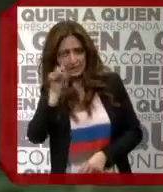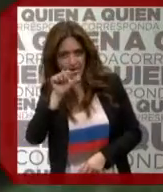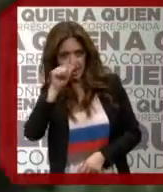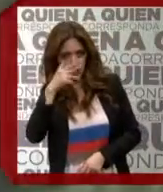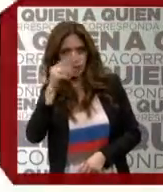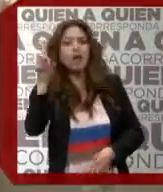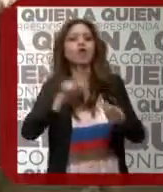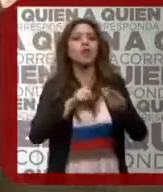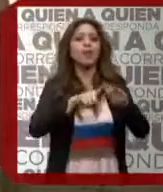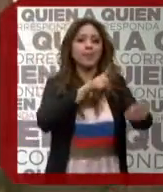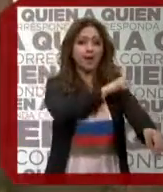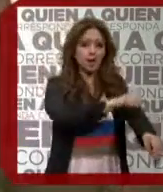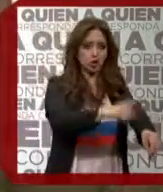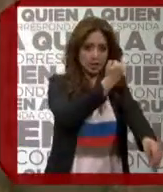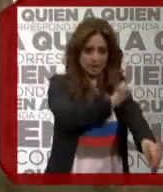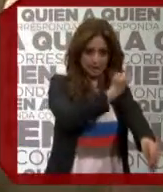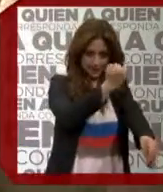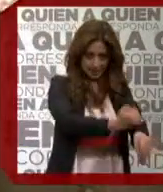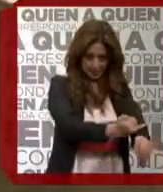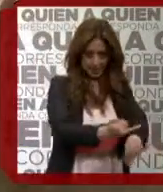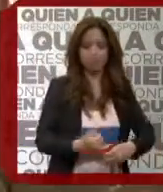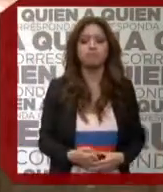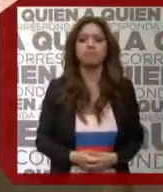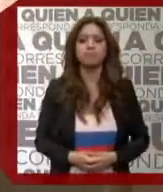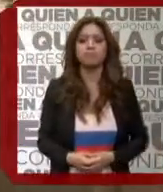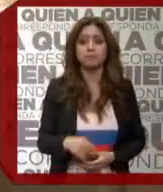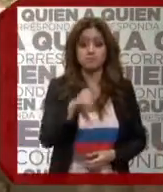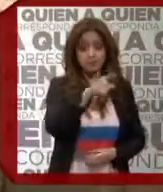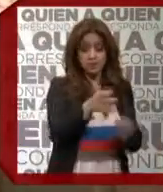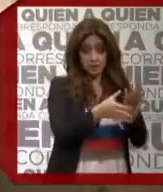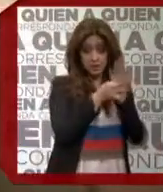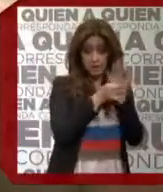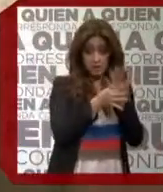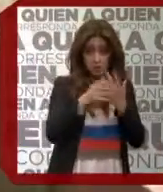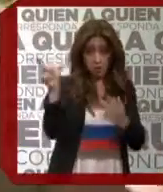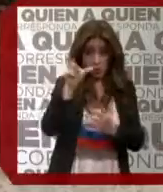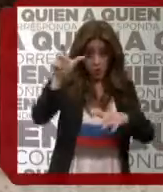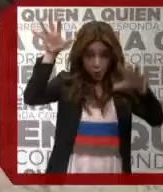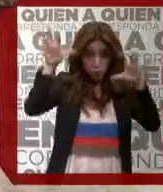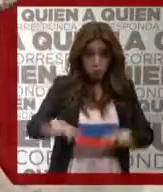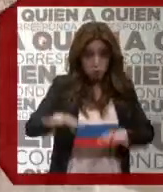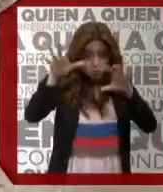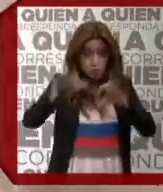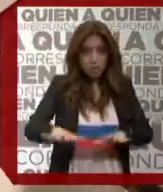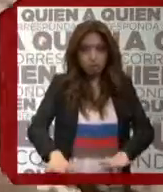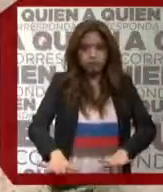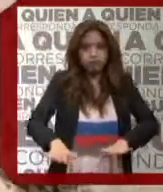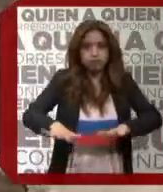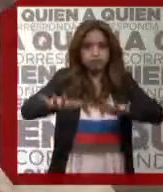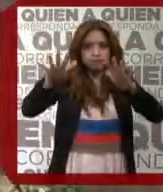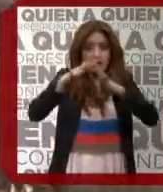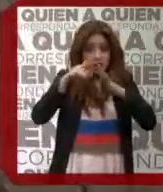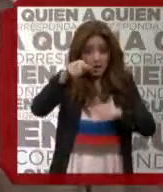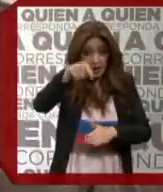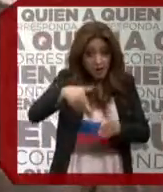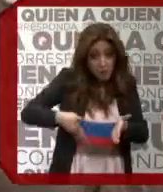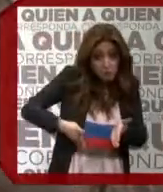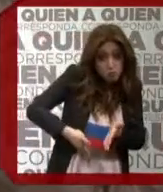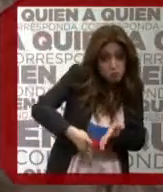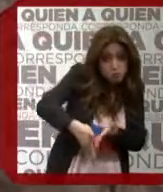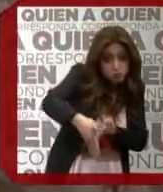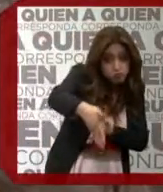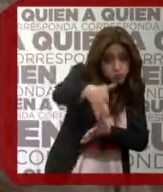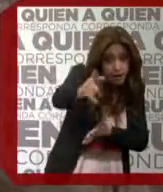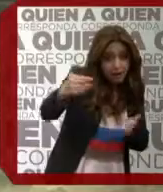delegación Iztapalapa. Lo que pasa es que cada vez que llueve, se mete el agua a nuestras casas. Es un pequeño andador donde la mayoría de casas han